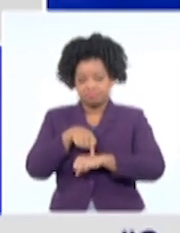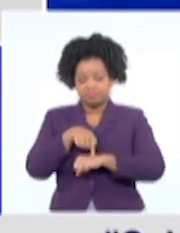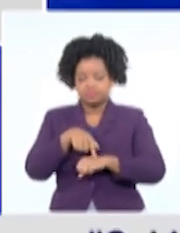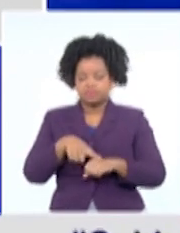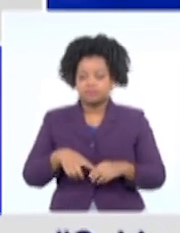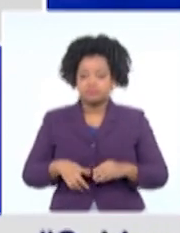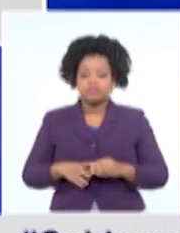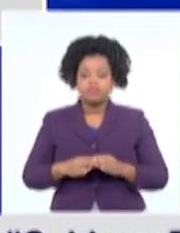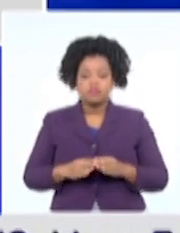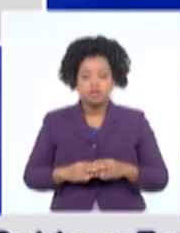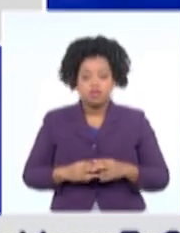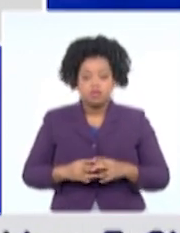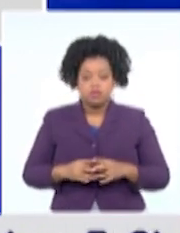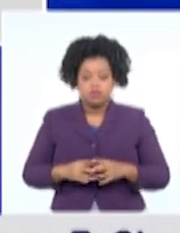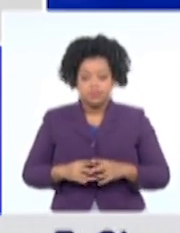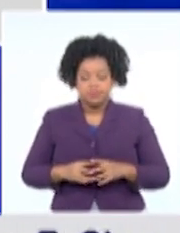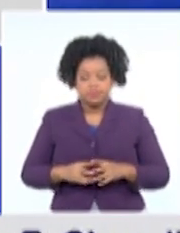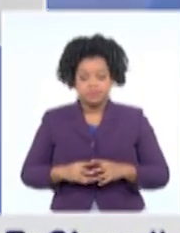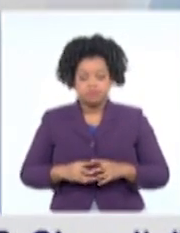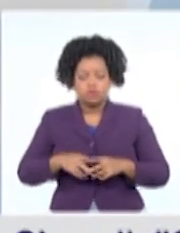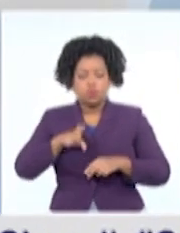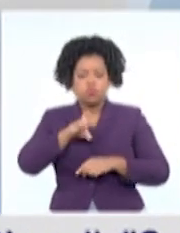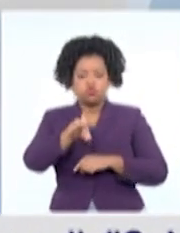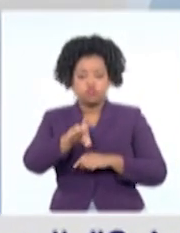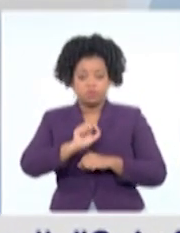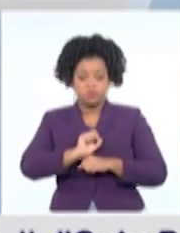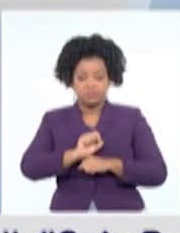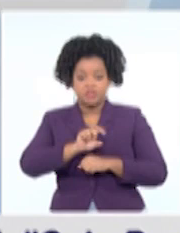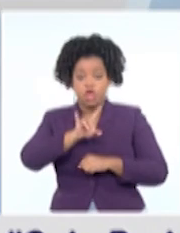último, de los